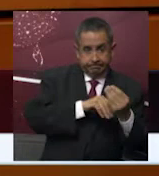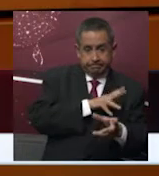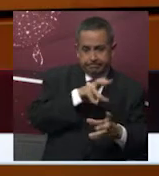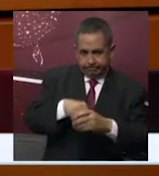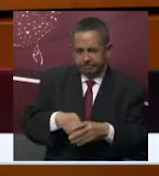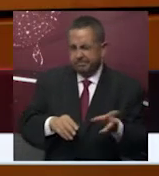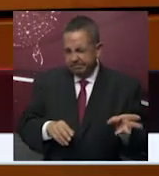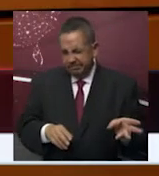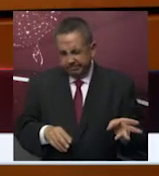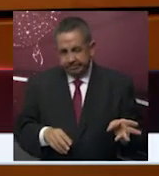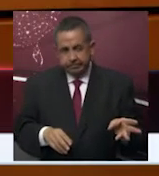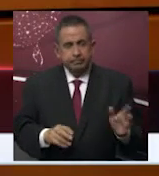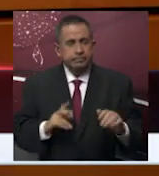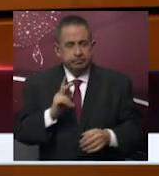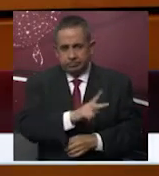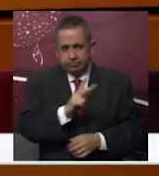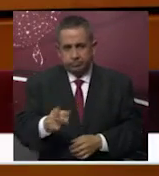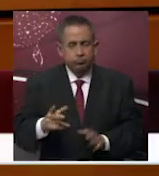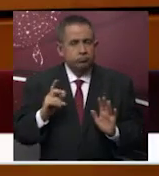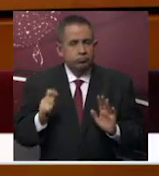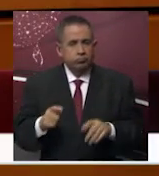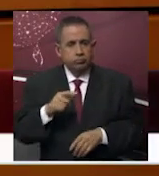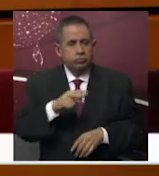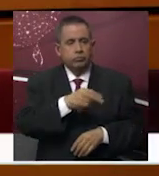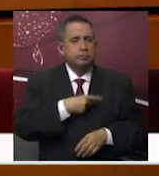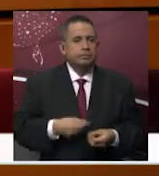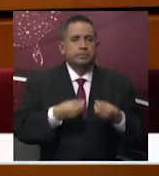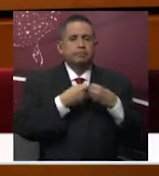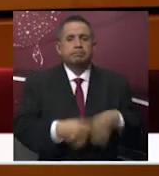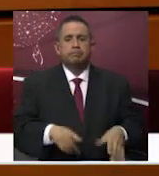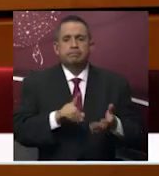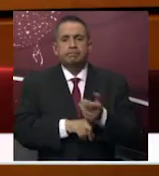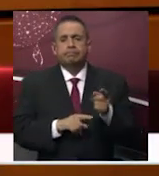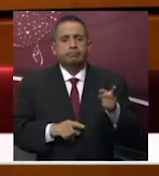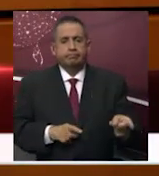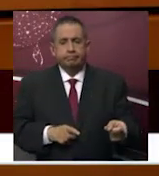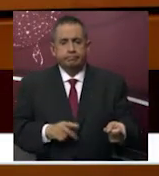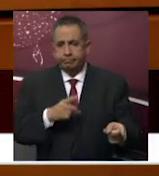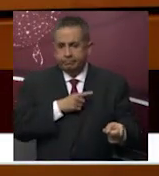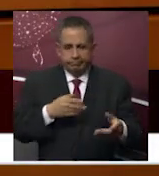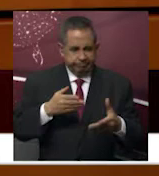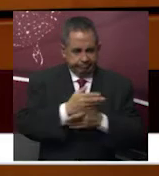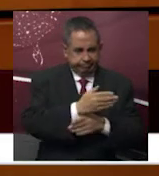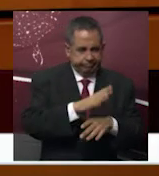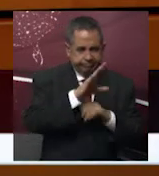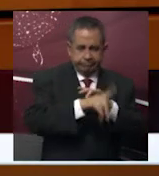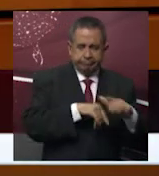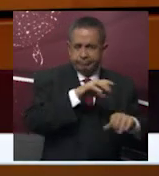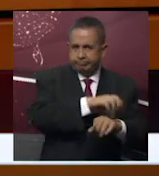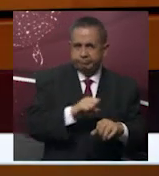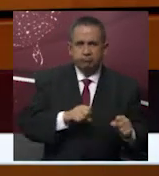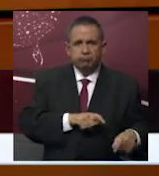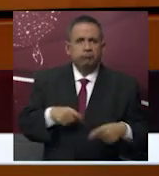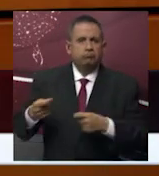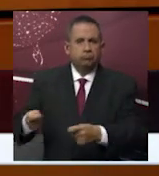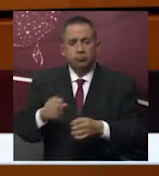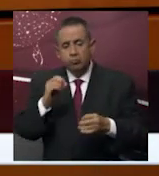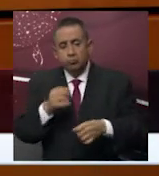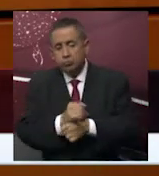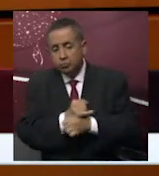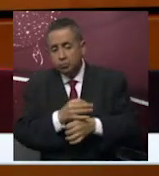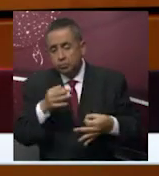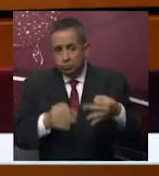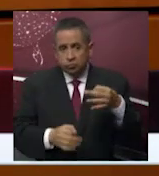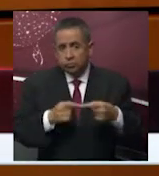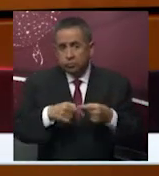cualquier otro análogo, sin perjuicio de su denominación, por encontrarse sujetos a proceso penal, a